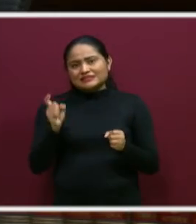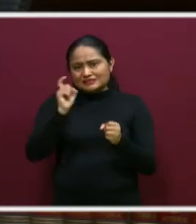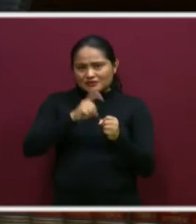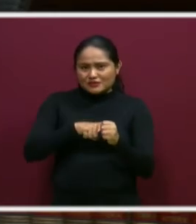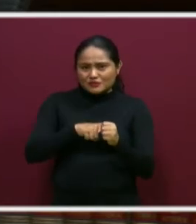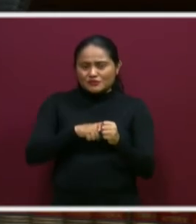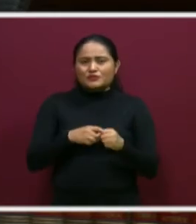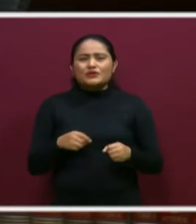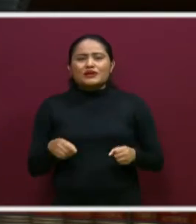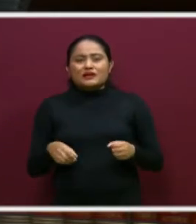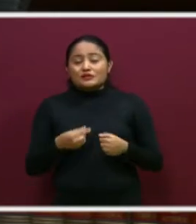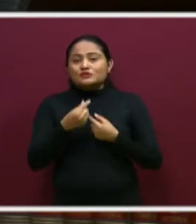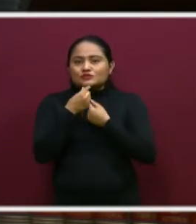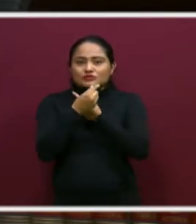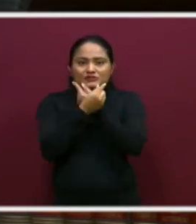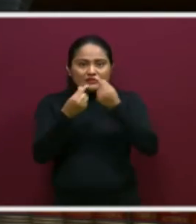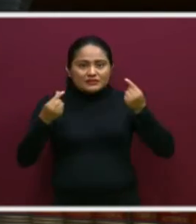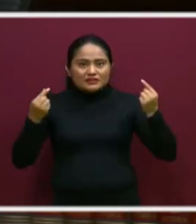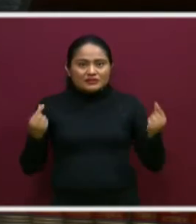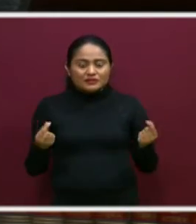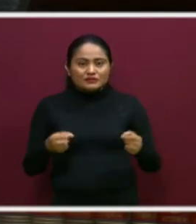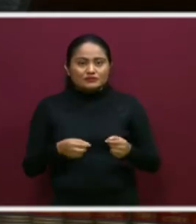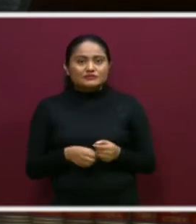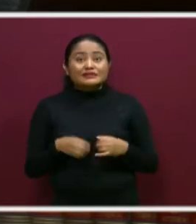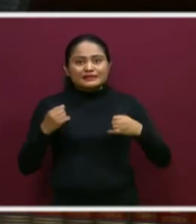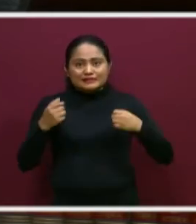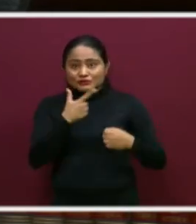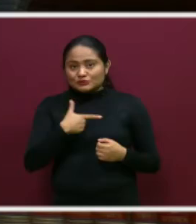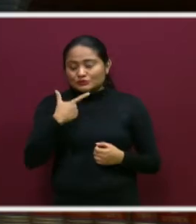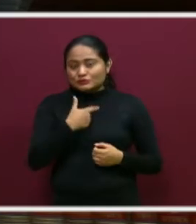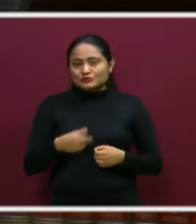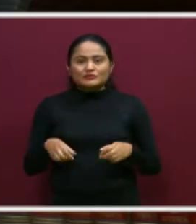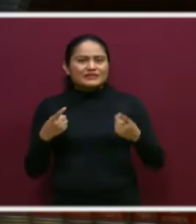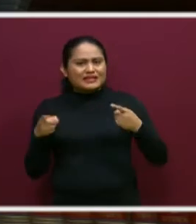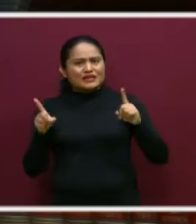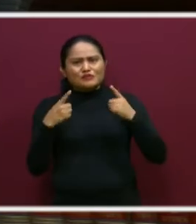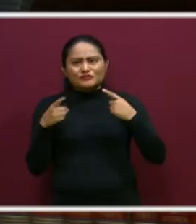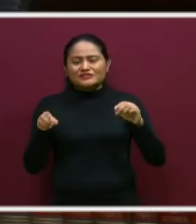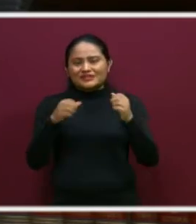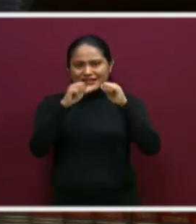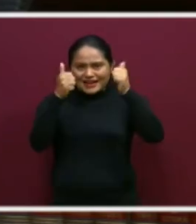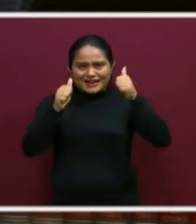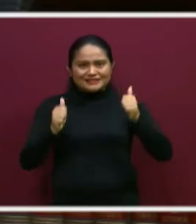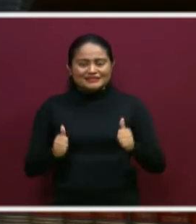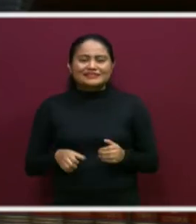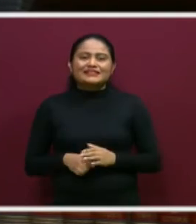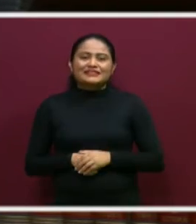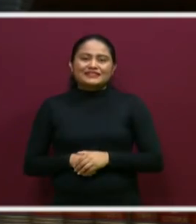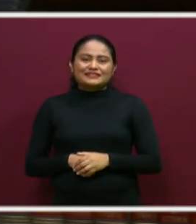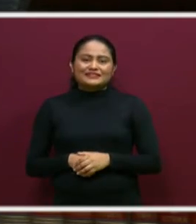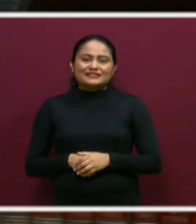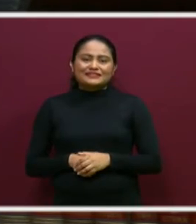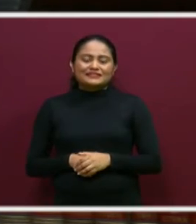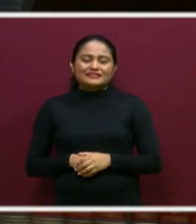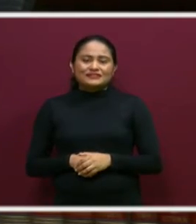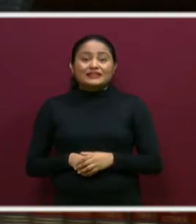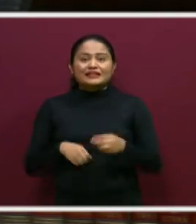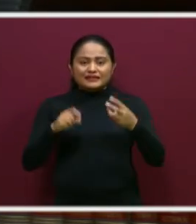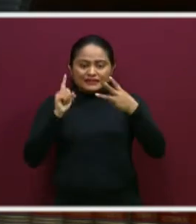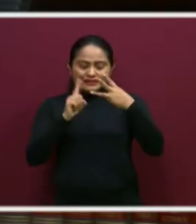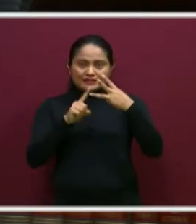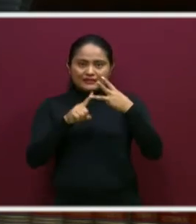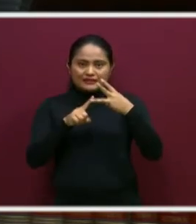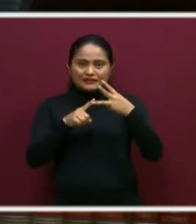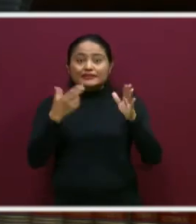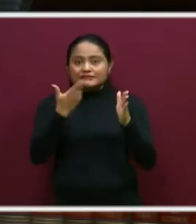ver para que tener esa semillita en los niños de que puedan en algún futuro dedicarse a las artes otro tercer taller que es el de